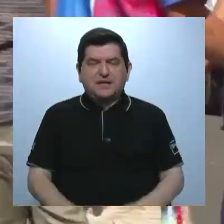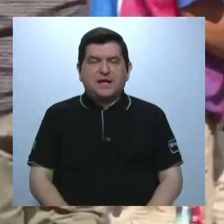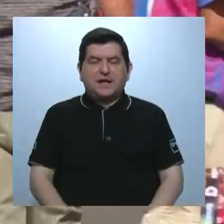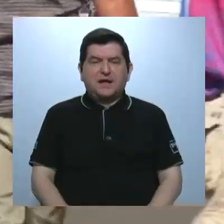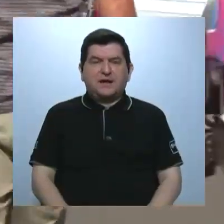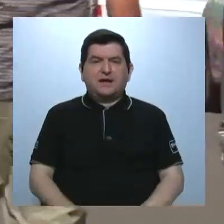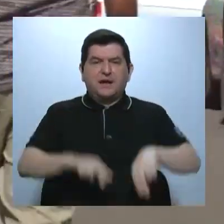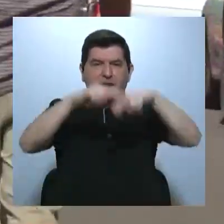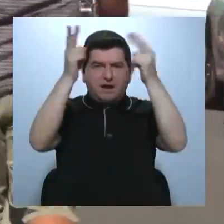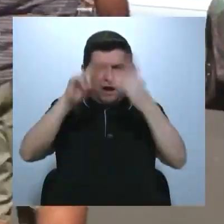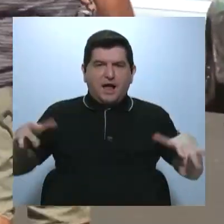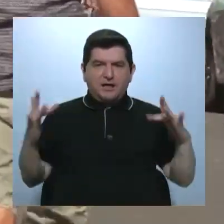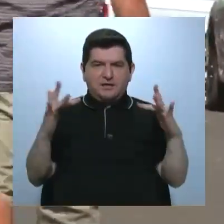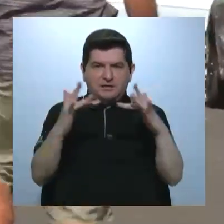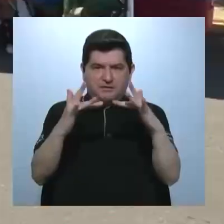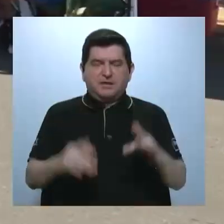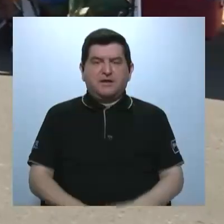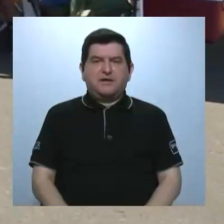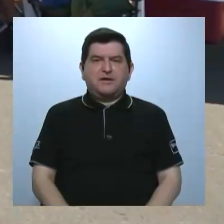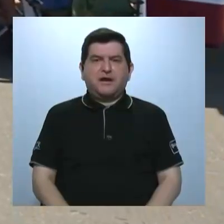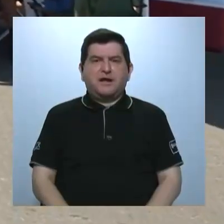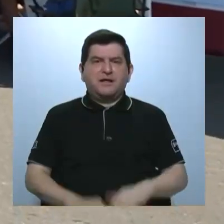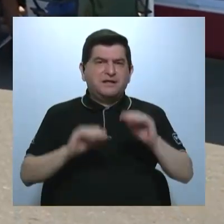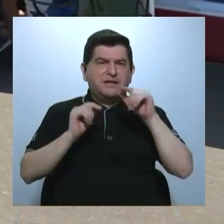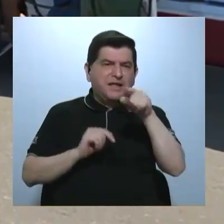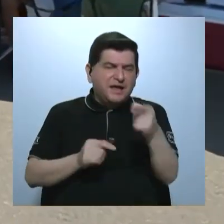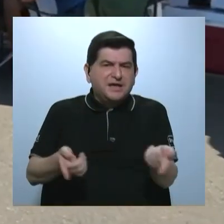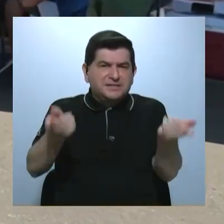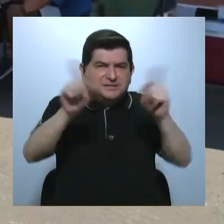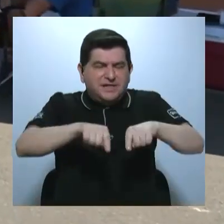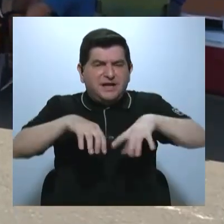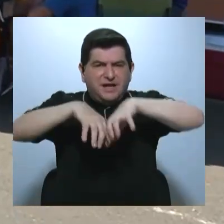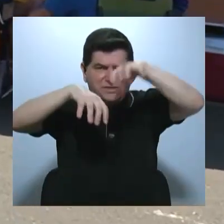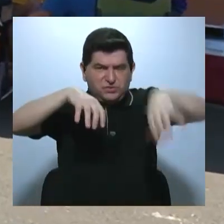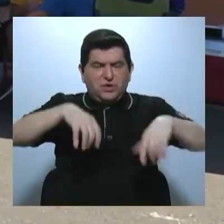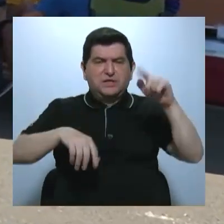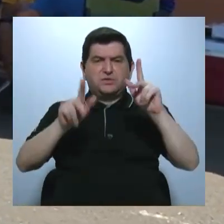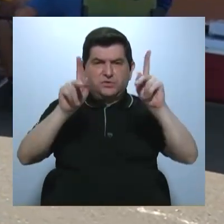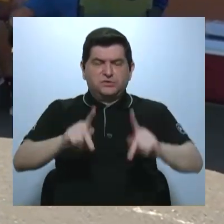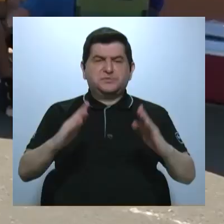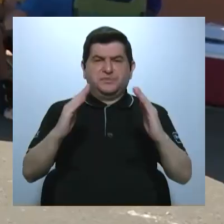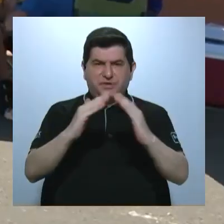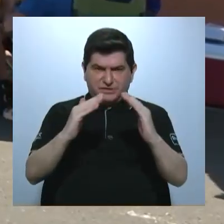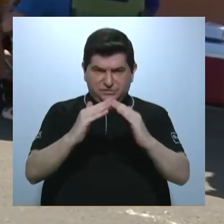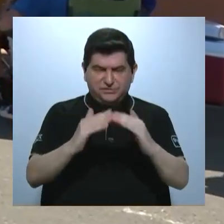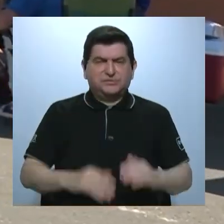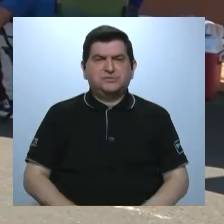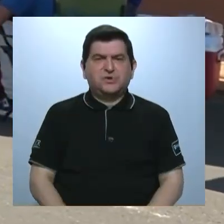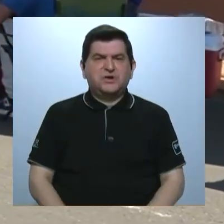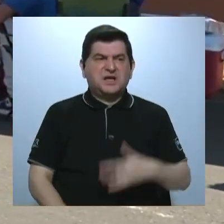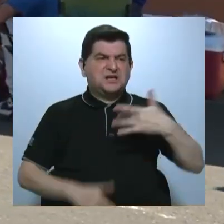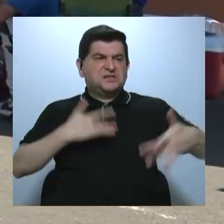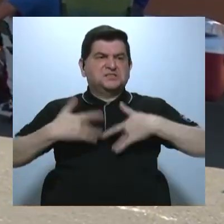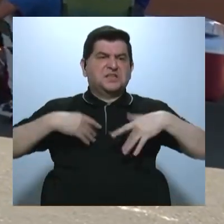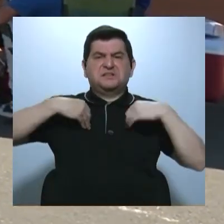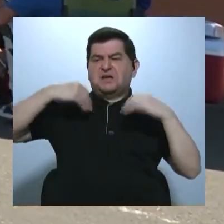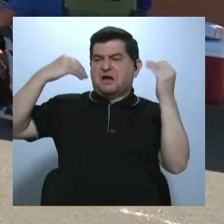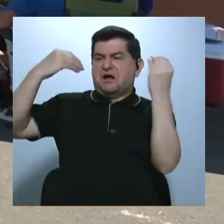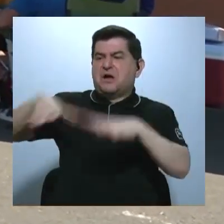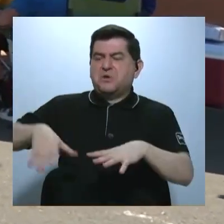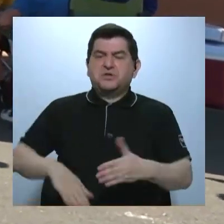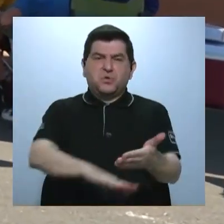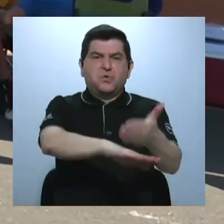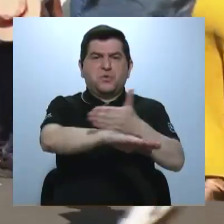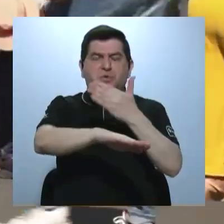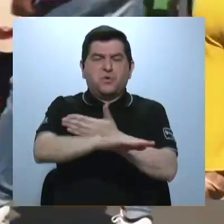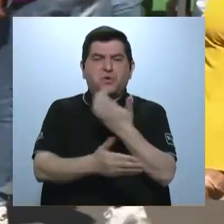conectividad, cobertura educativa básica. O sea, son cantones que hasta cierto punto se sienten hoy sus habitantes que están siendo abandonados, o por lo menos el progreso económico